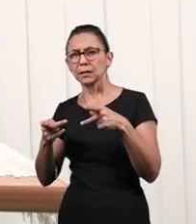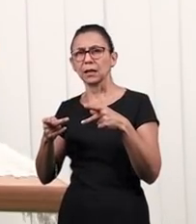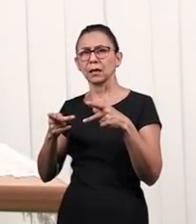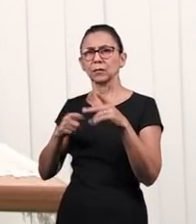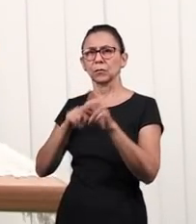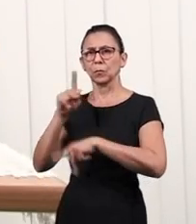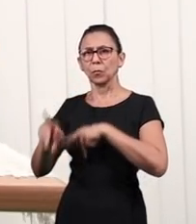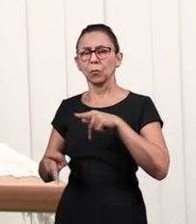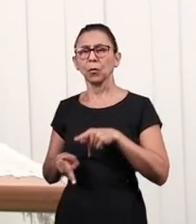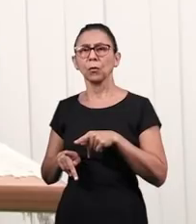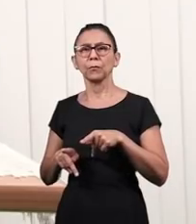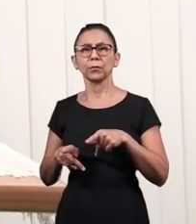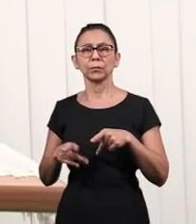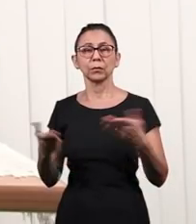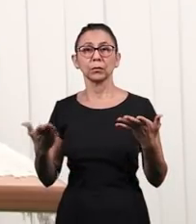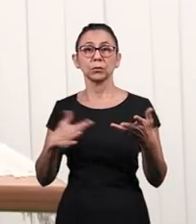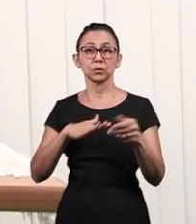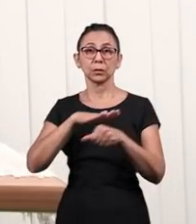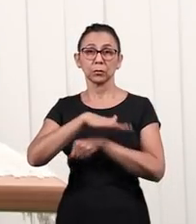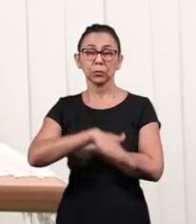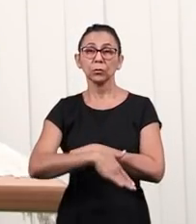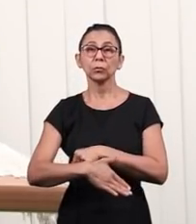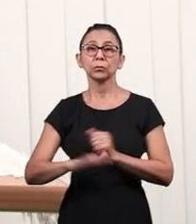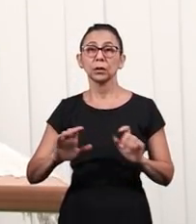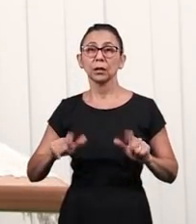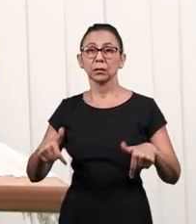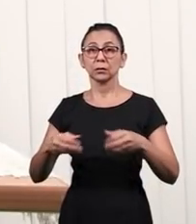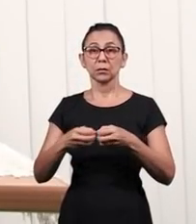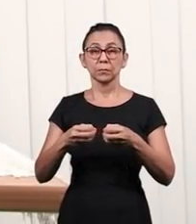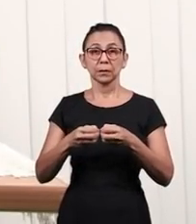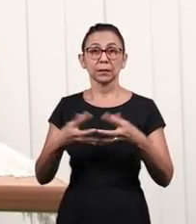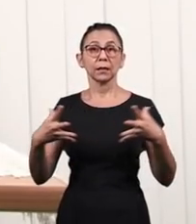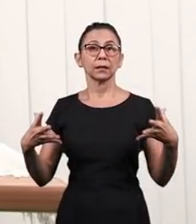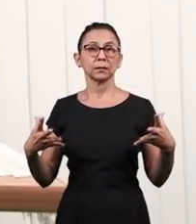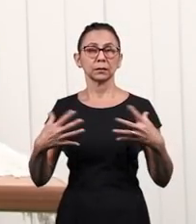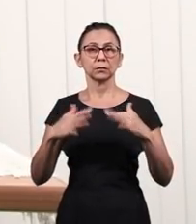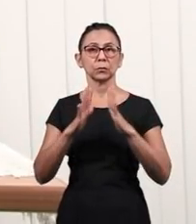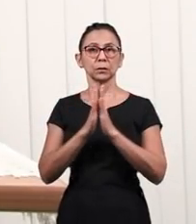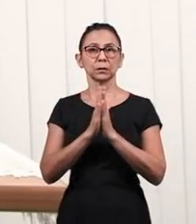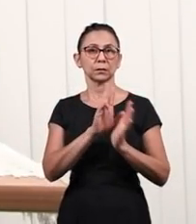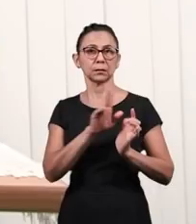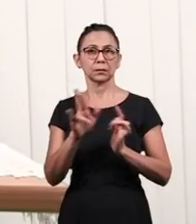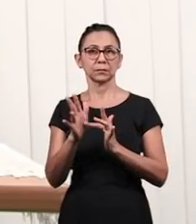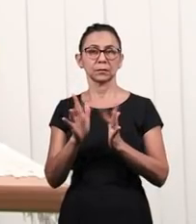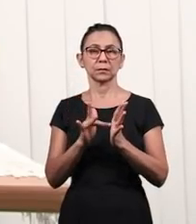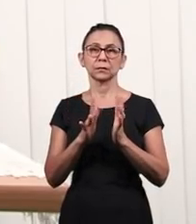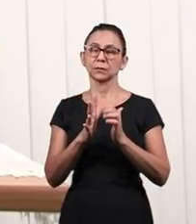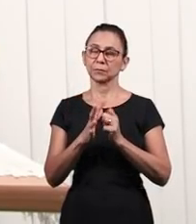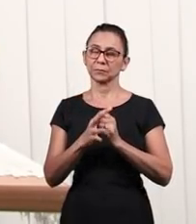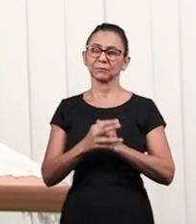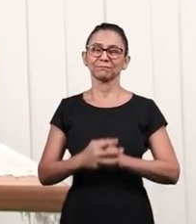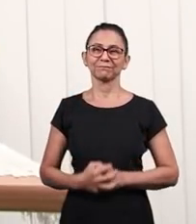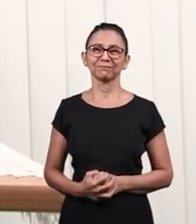noche, operando así tus milagros en medio de tu iglesia. Oramos en nombre de Jesús.